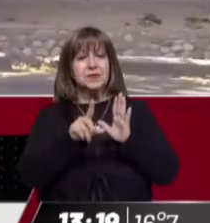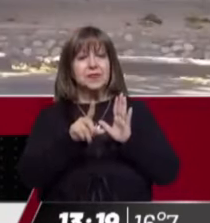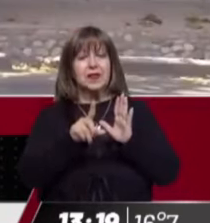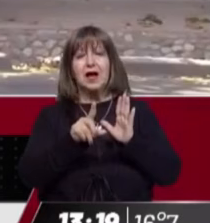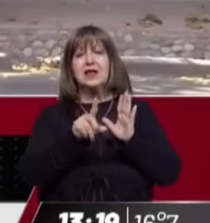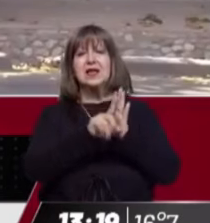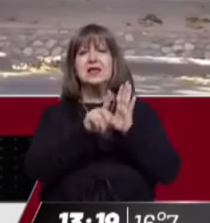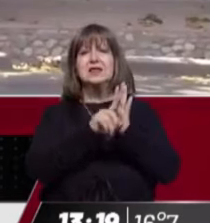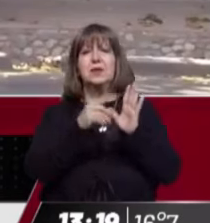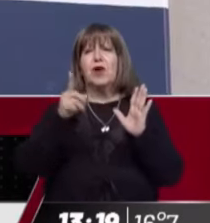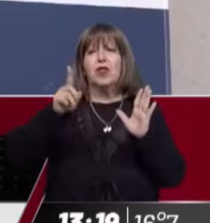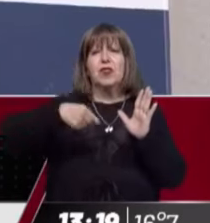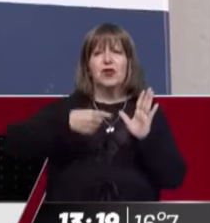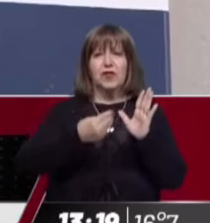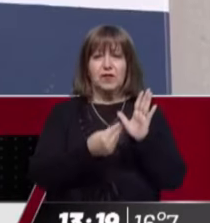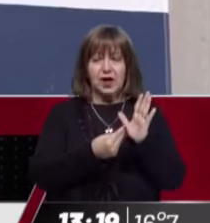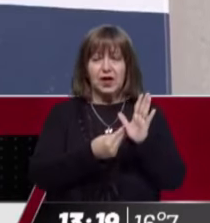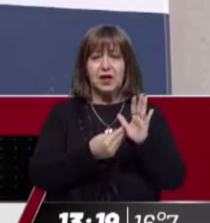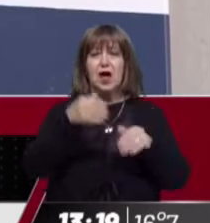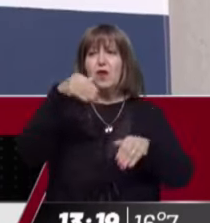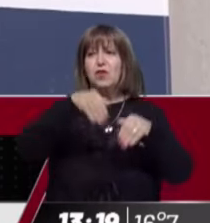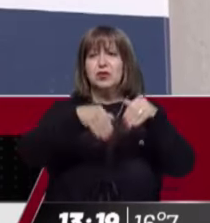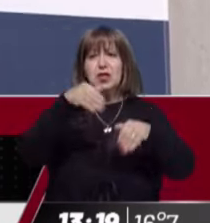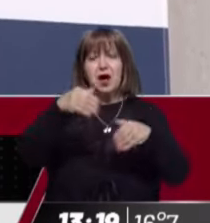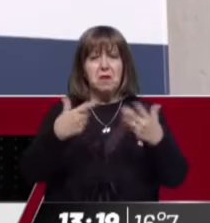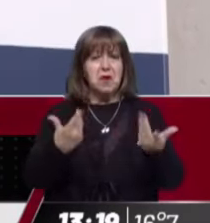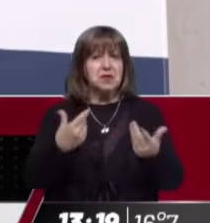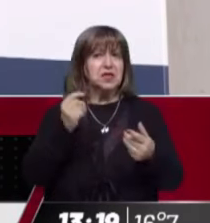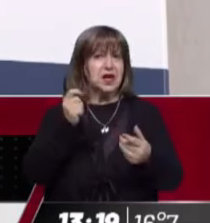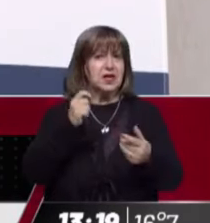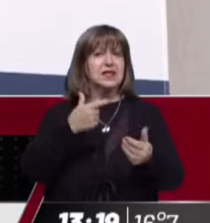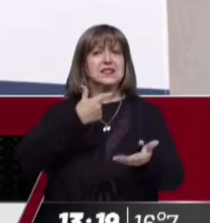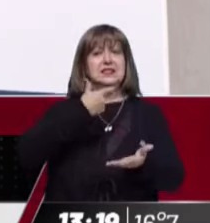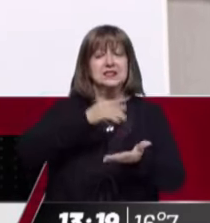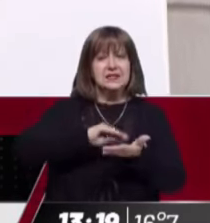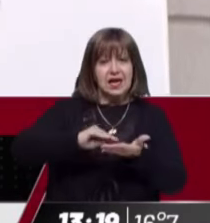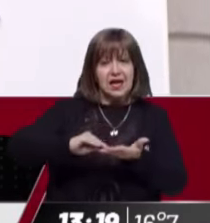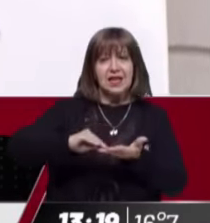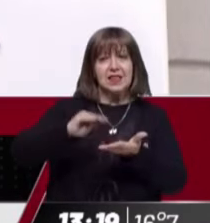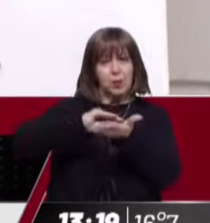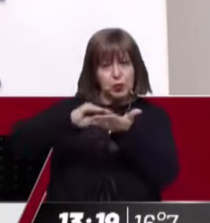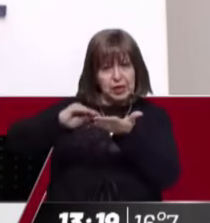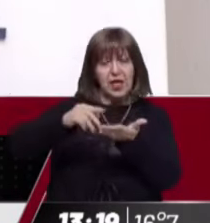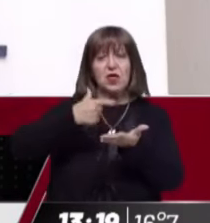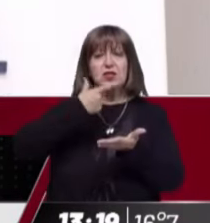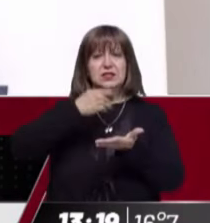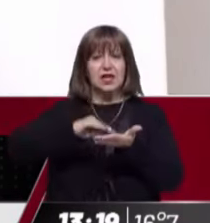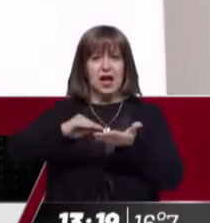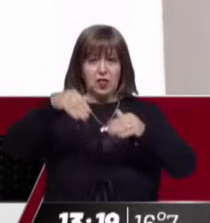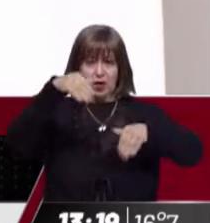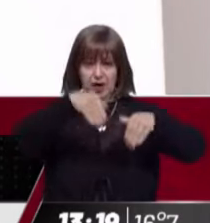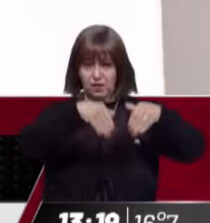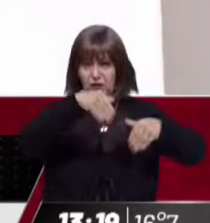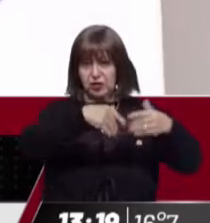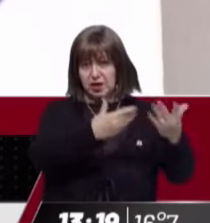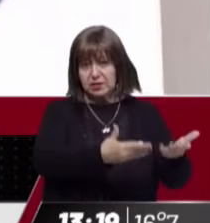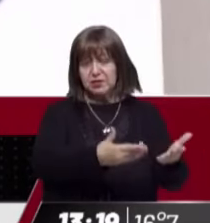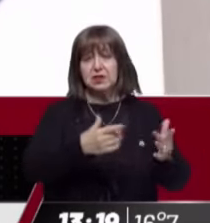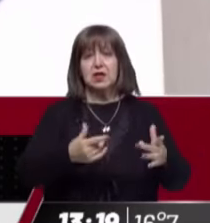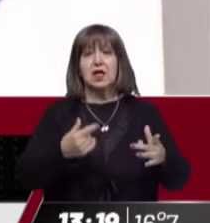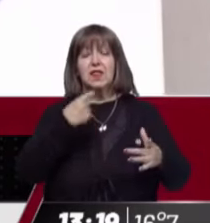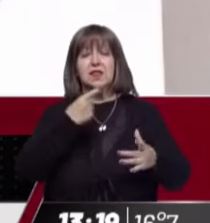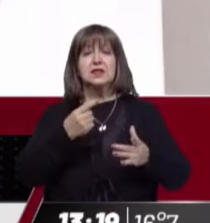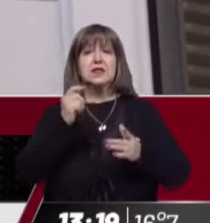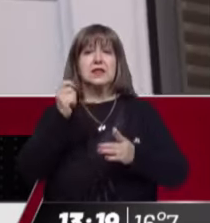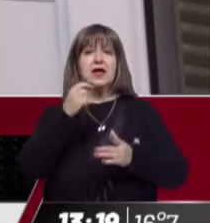de dónde salen, y la votan legisladores, diputados, senadores, y los que han manifestado que van a acompañar la